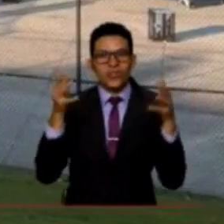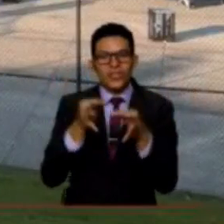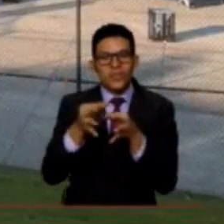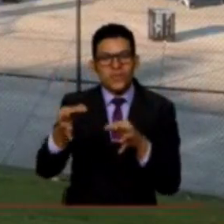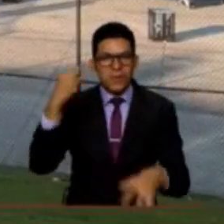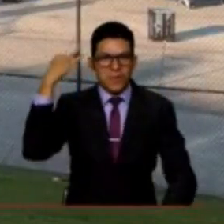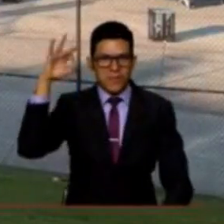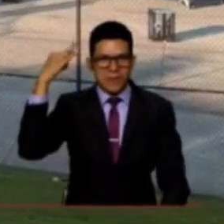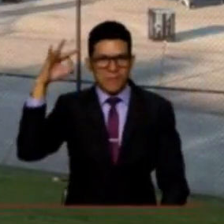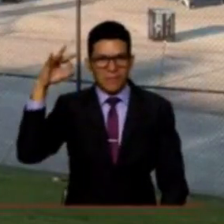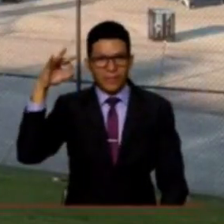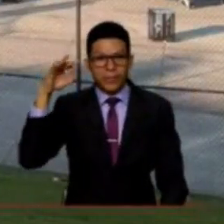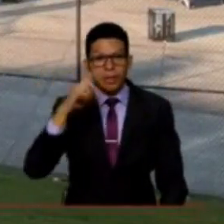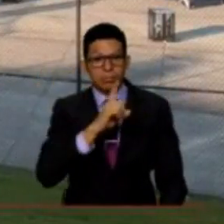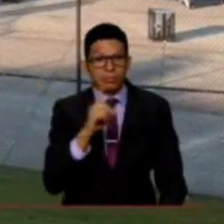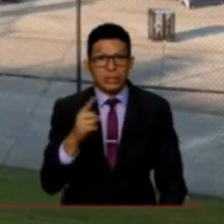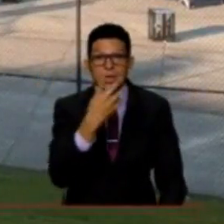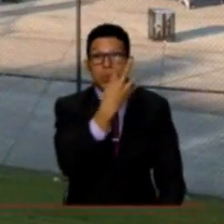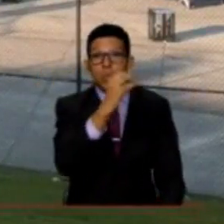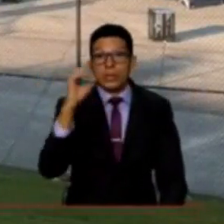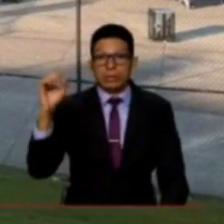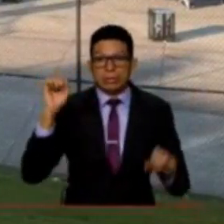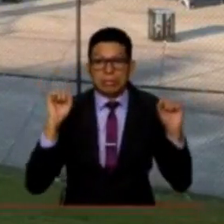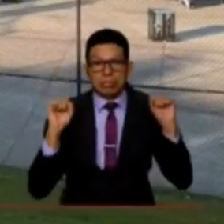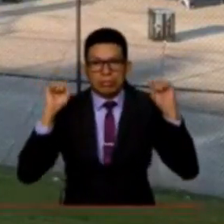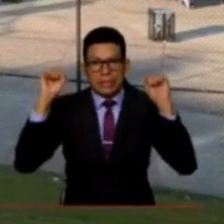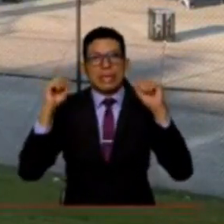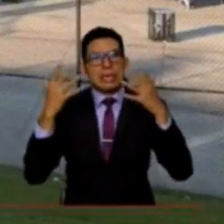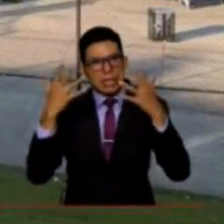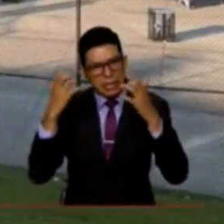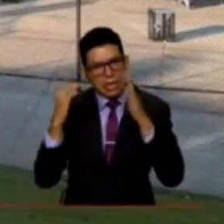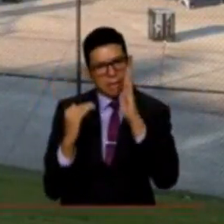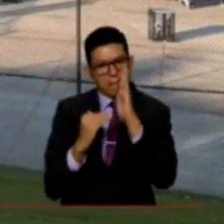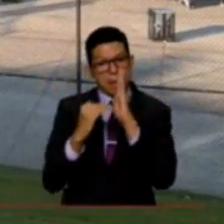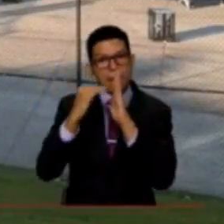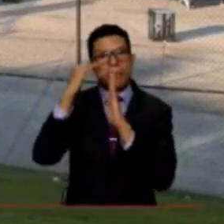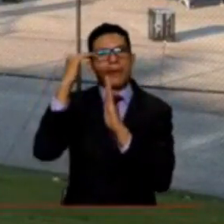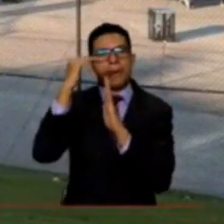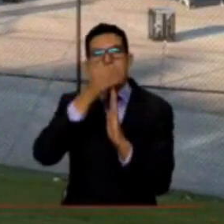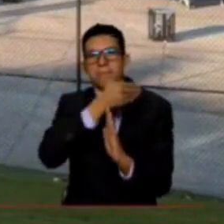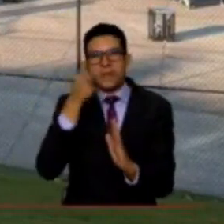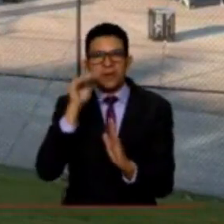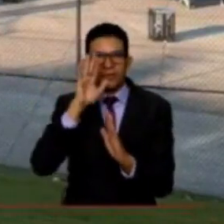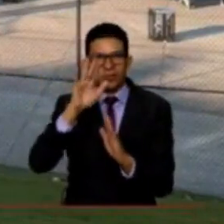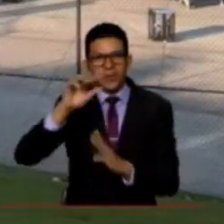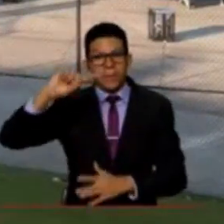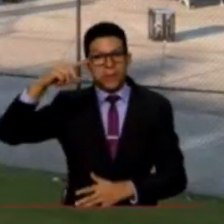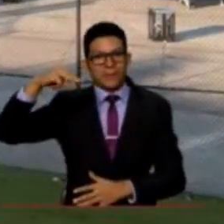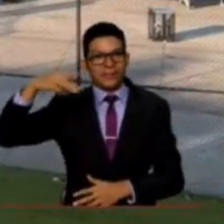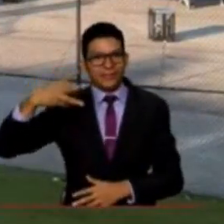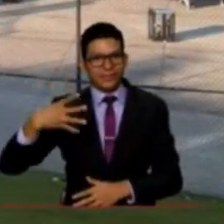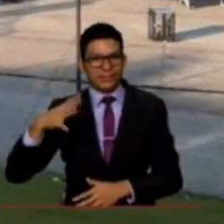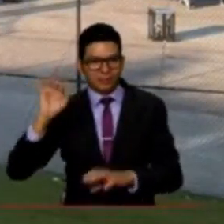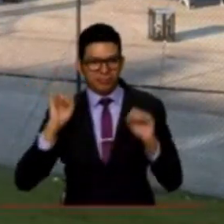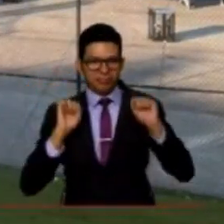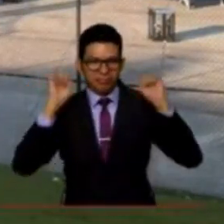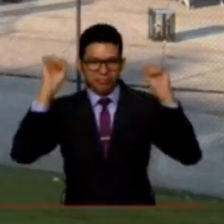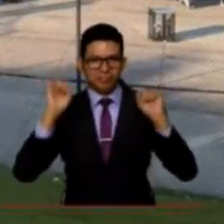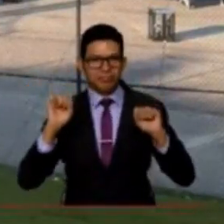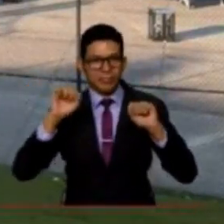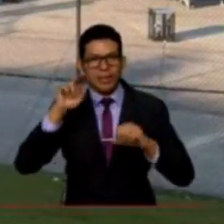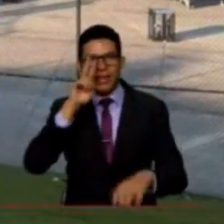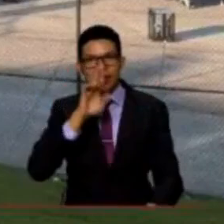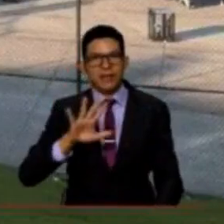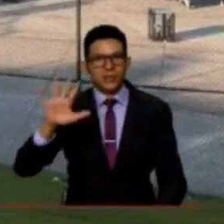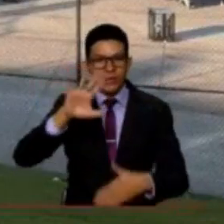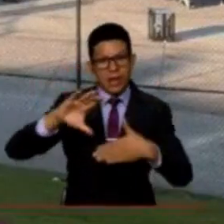Palmira. Cerca de 400 pesistas buscan escalonarse y quedar en lo mejor del podium o ranking de levantamiento de pesas a